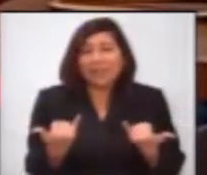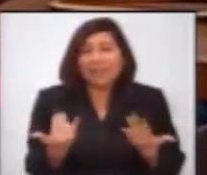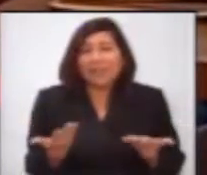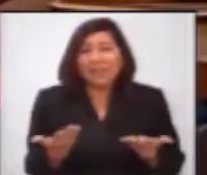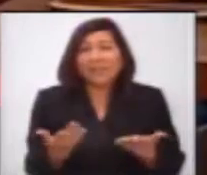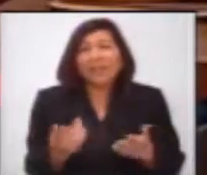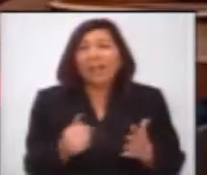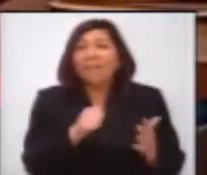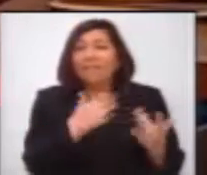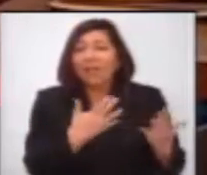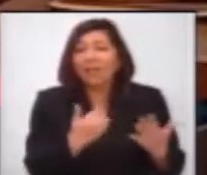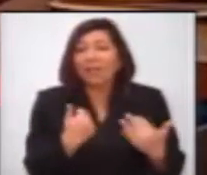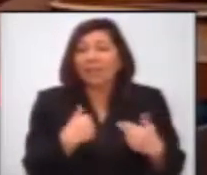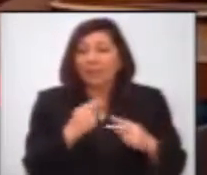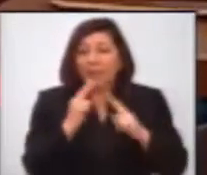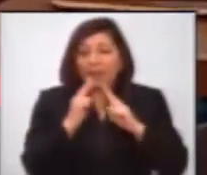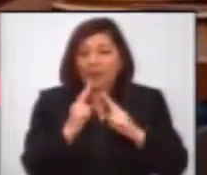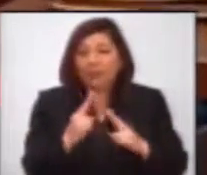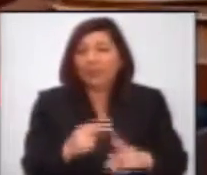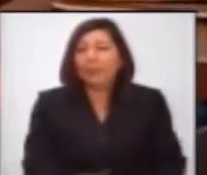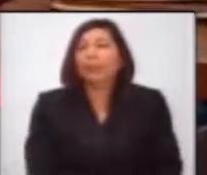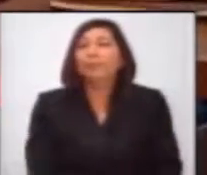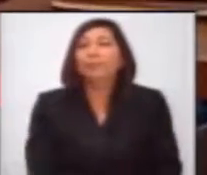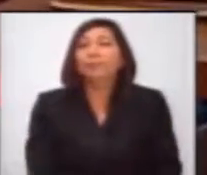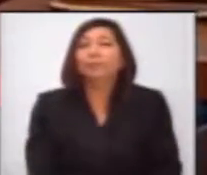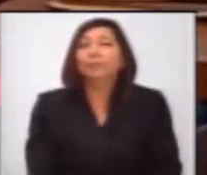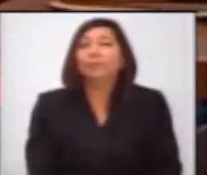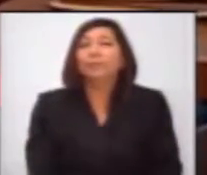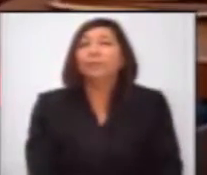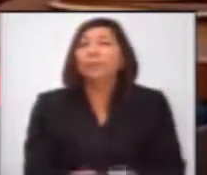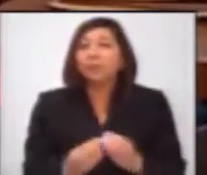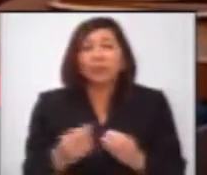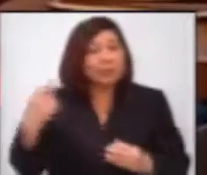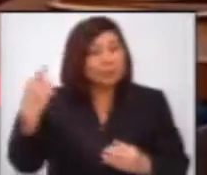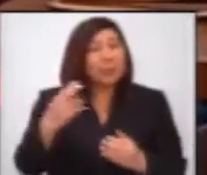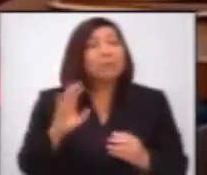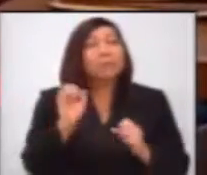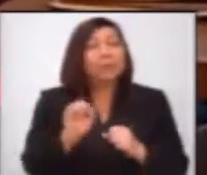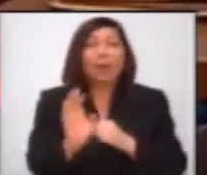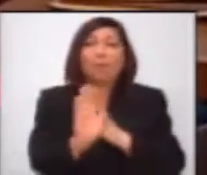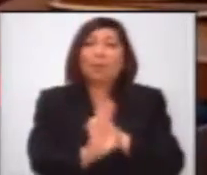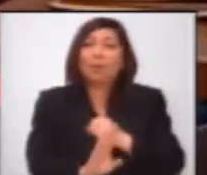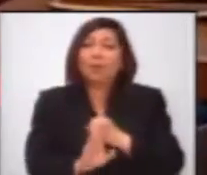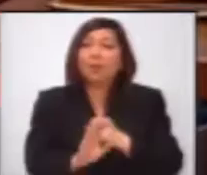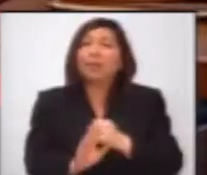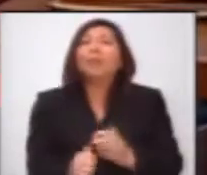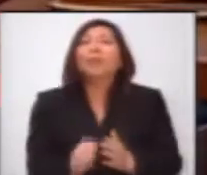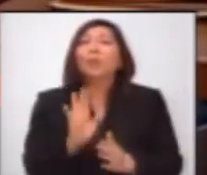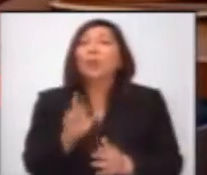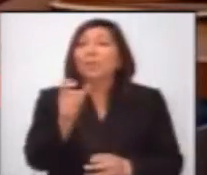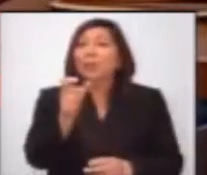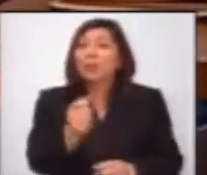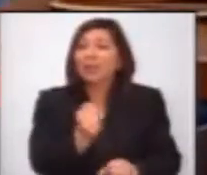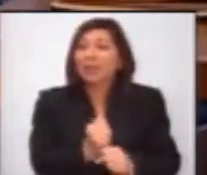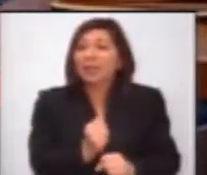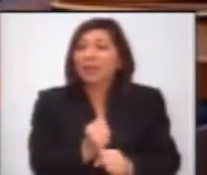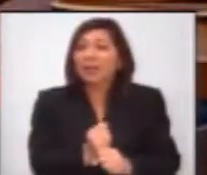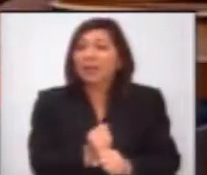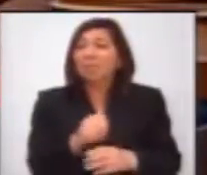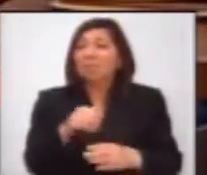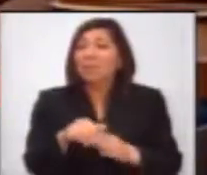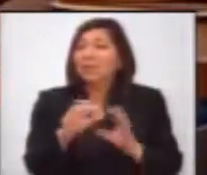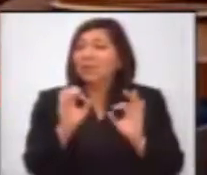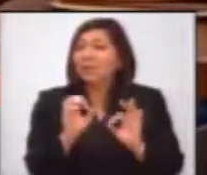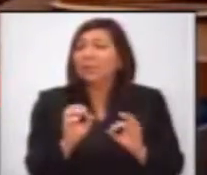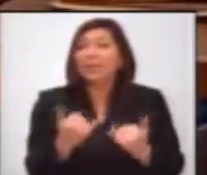son tarea pendiente que tenemos que resolver. En Acción Popular vamos a proteger, vamos a amparar el derecho de los trabajadores, hemos